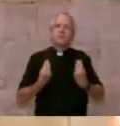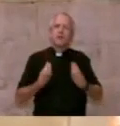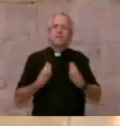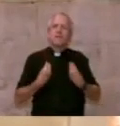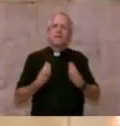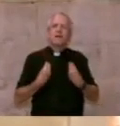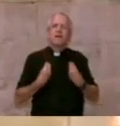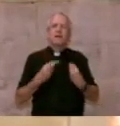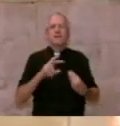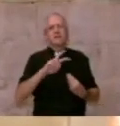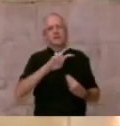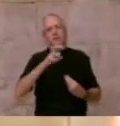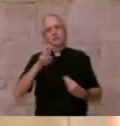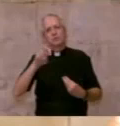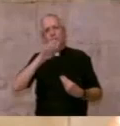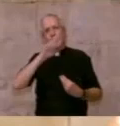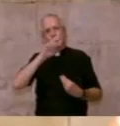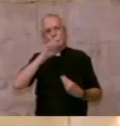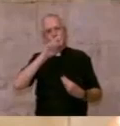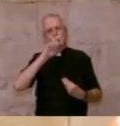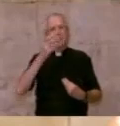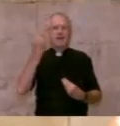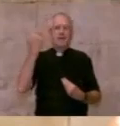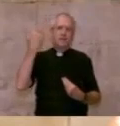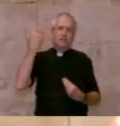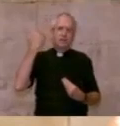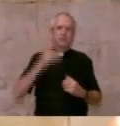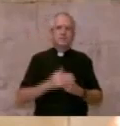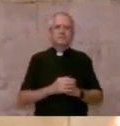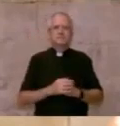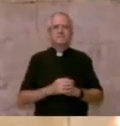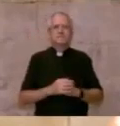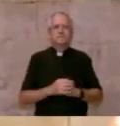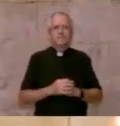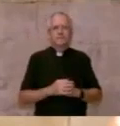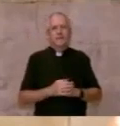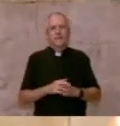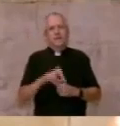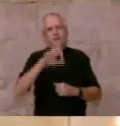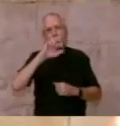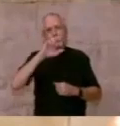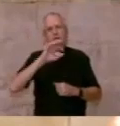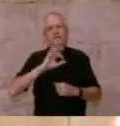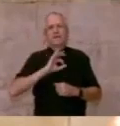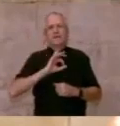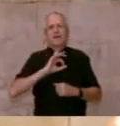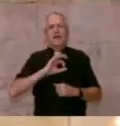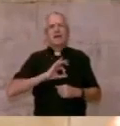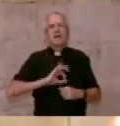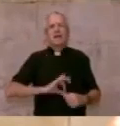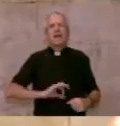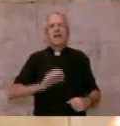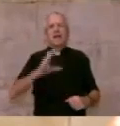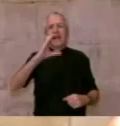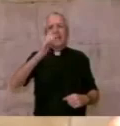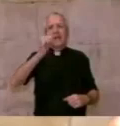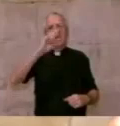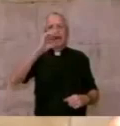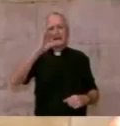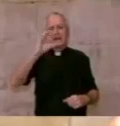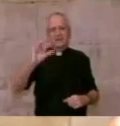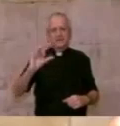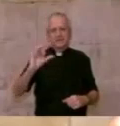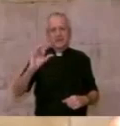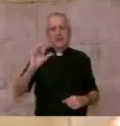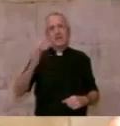los otros obispos tortosines anteriores, sobre todo al cardenal Ricard María Carles, al Celsigui, que